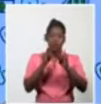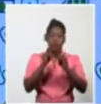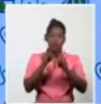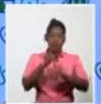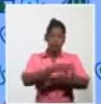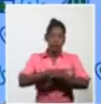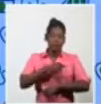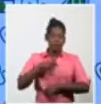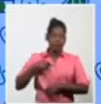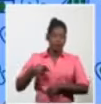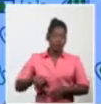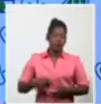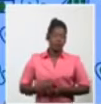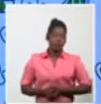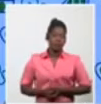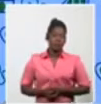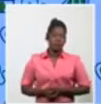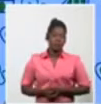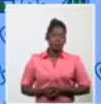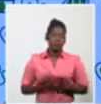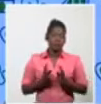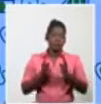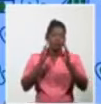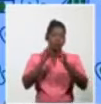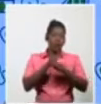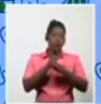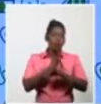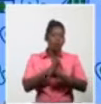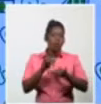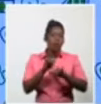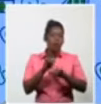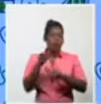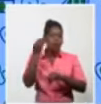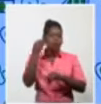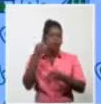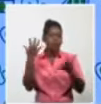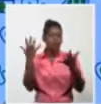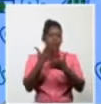lo siguiente: ¿no se ha reportado en Cuba ningún caso de reinfección?